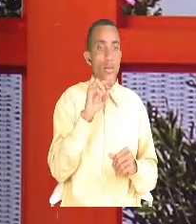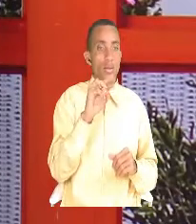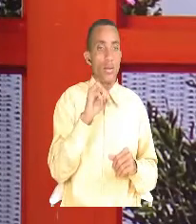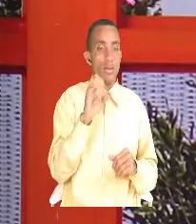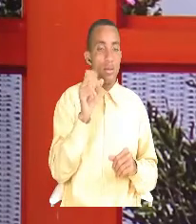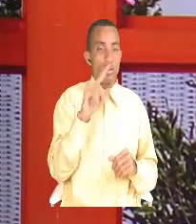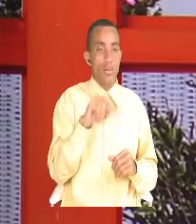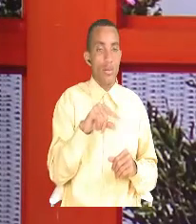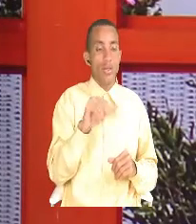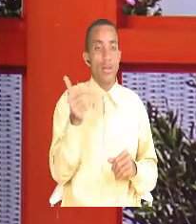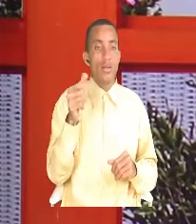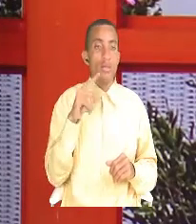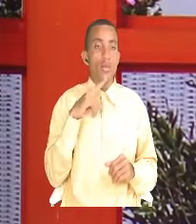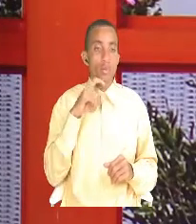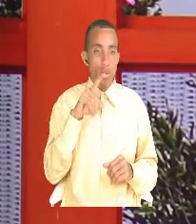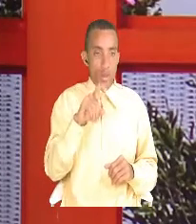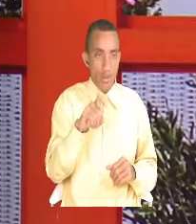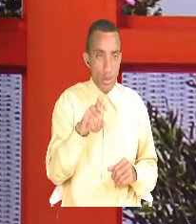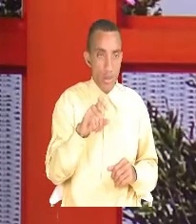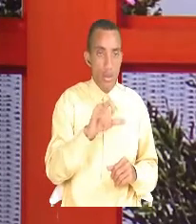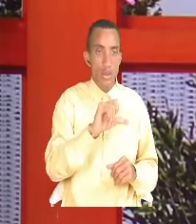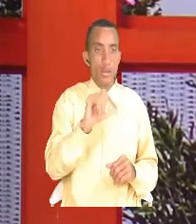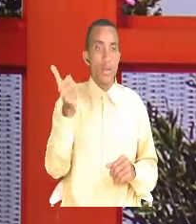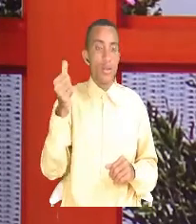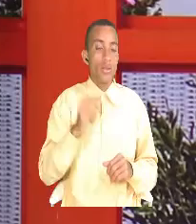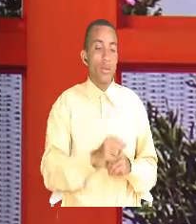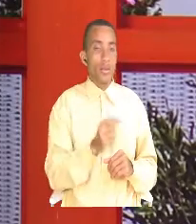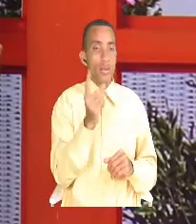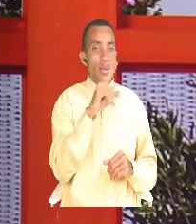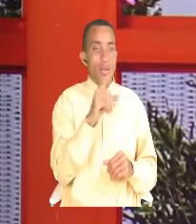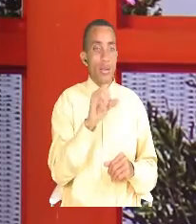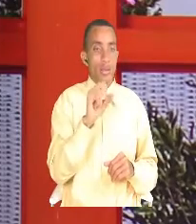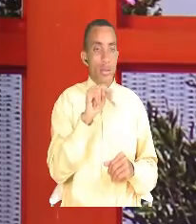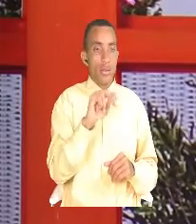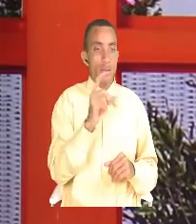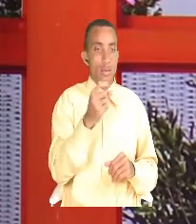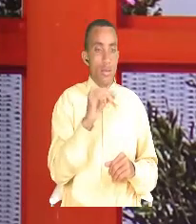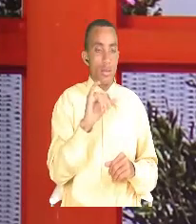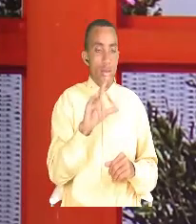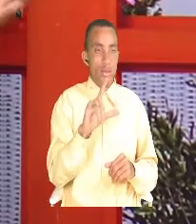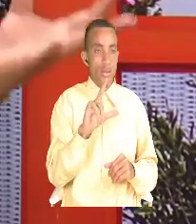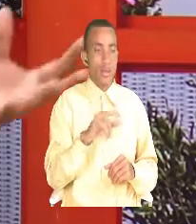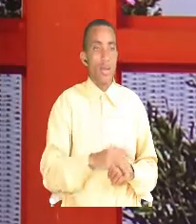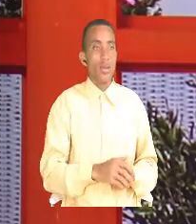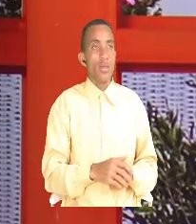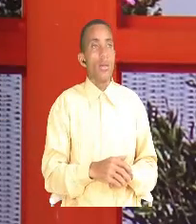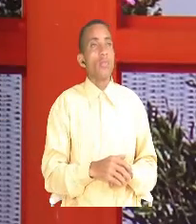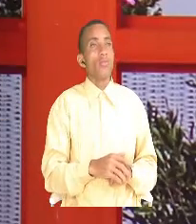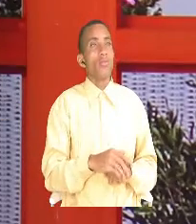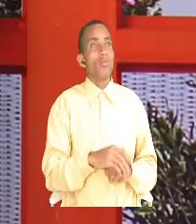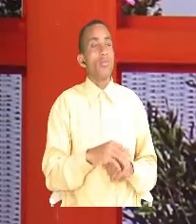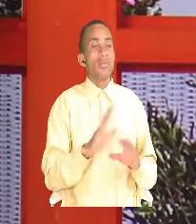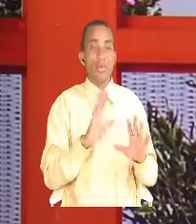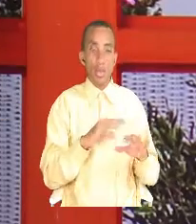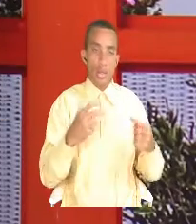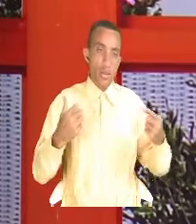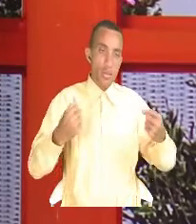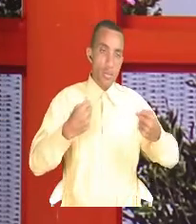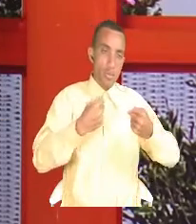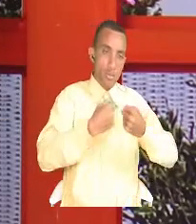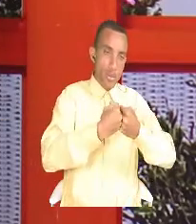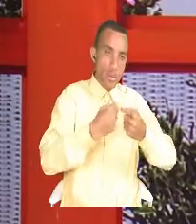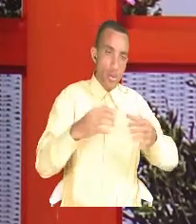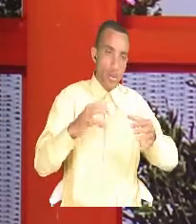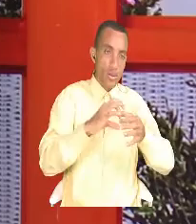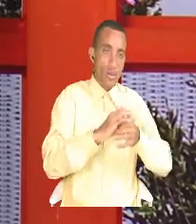del Cuchicute en San Gil, y para nosotros es supremamente importante y gratificante saber que pudimos consolidar esta alianza, que ellos